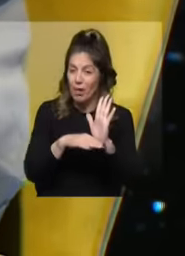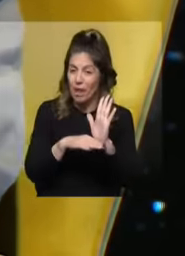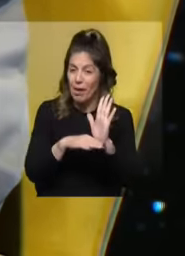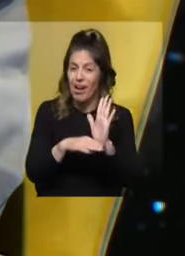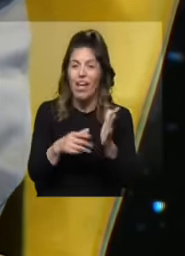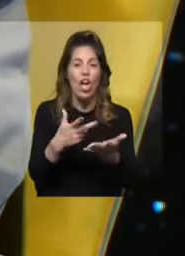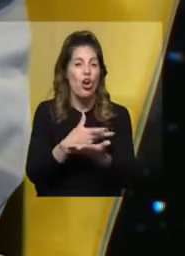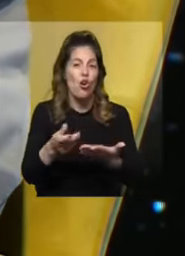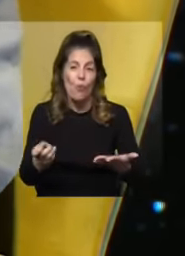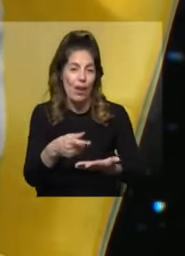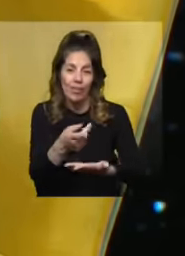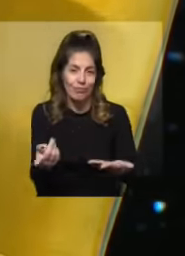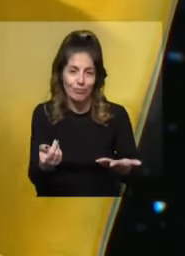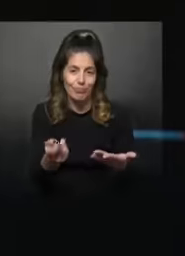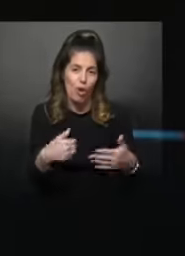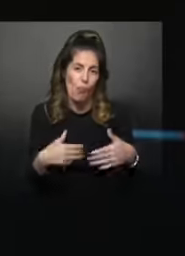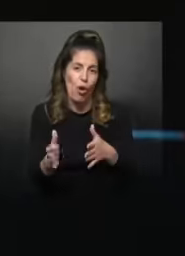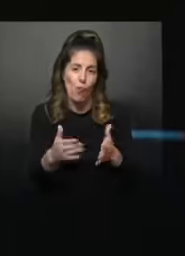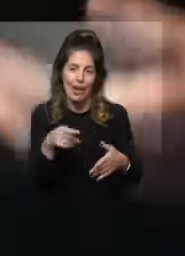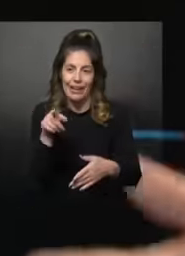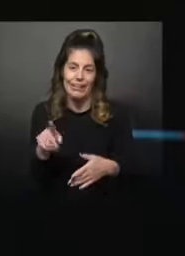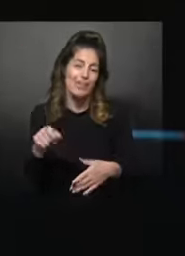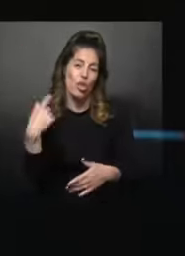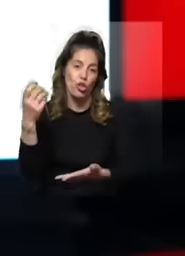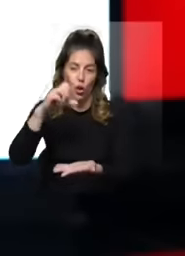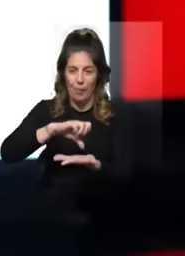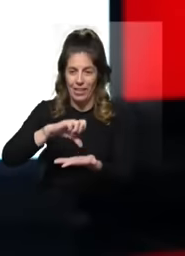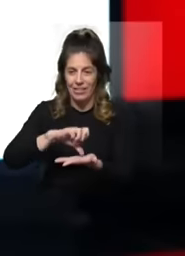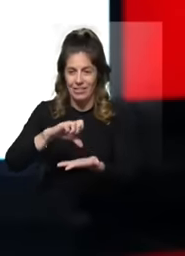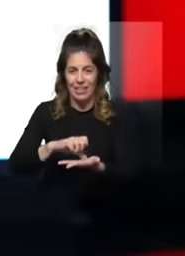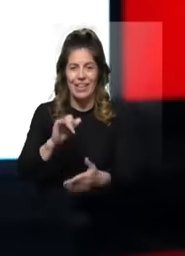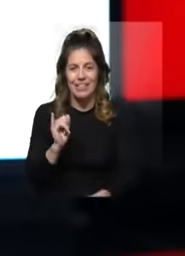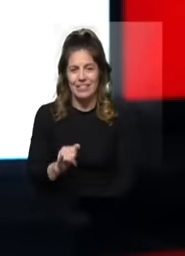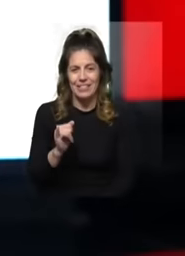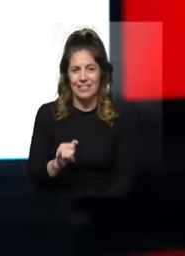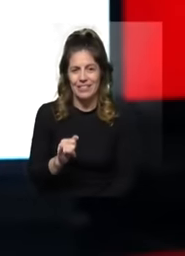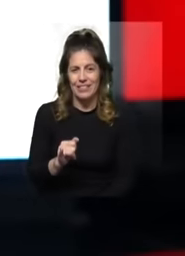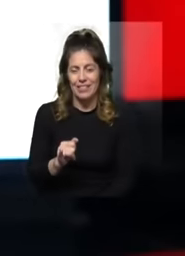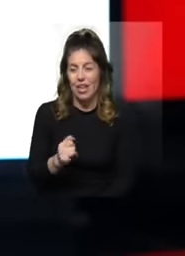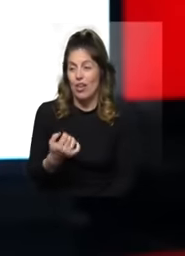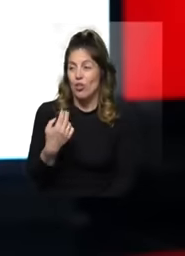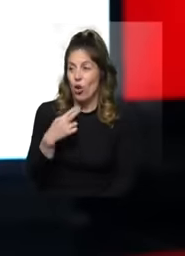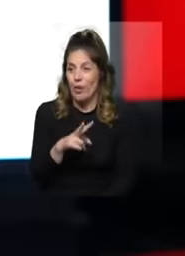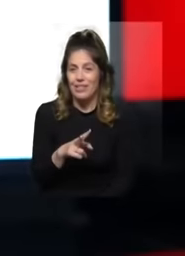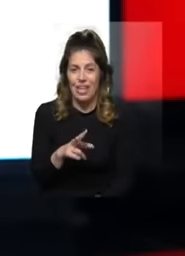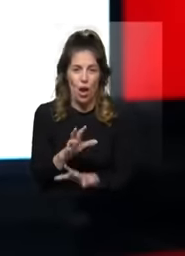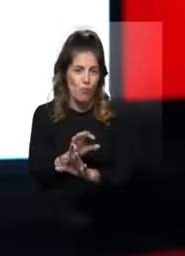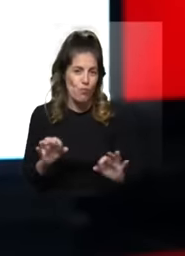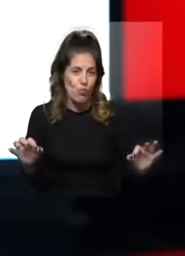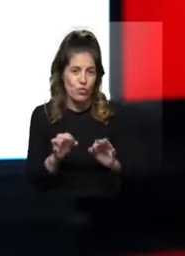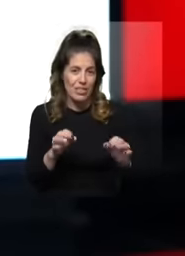compran paquetes claro, o programas. Sí, es raro, no les interesa la música en vivo cuando saben todo lo que